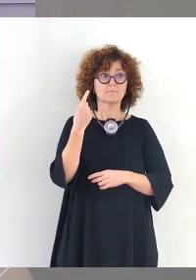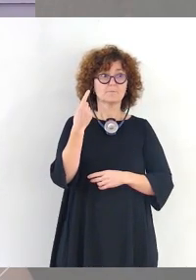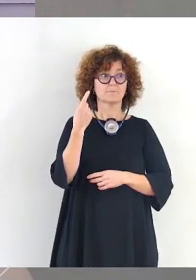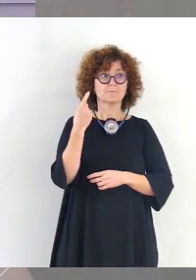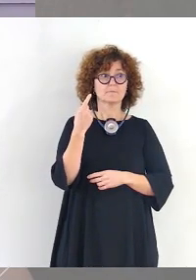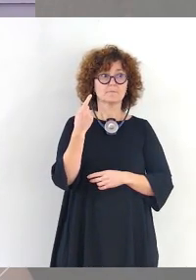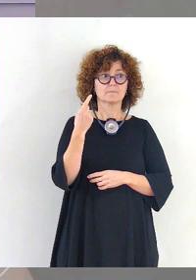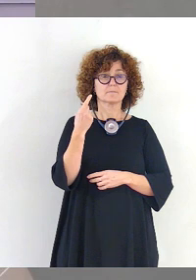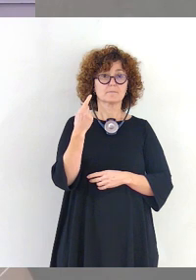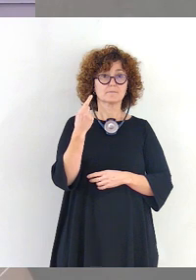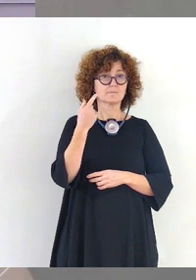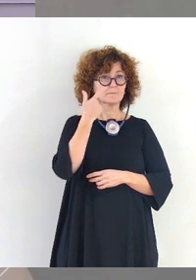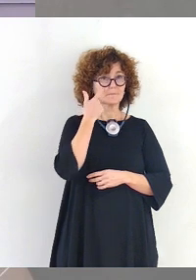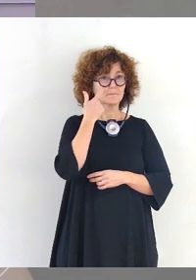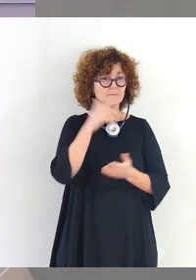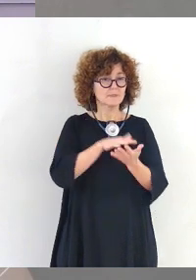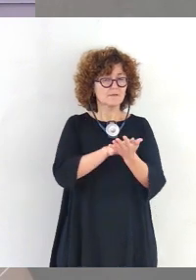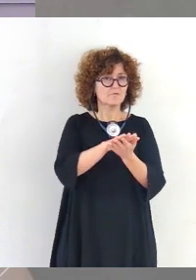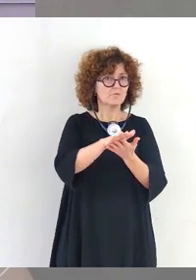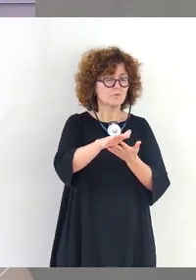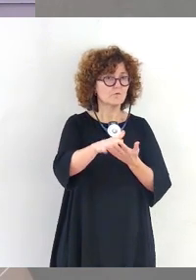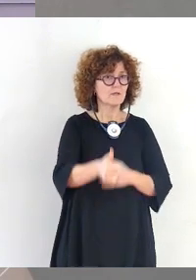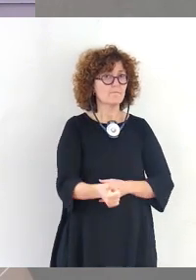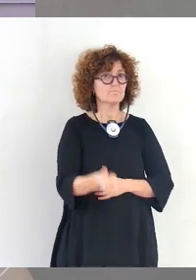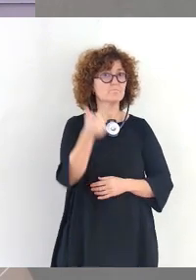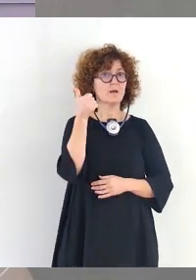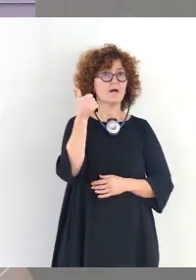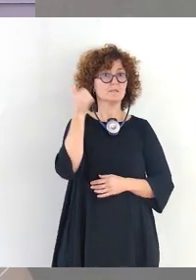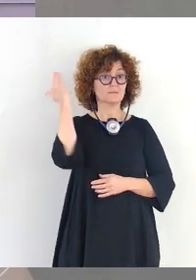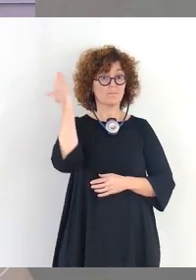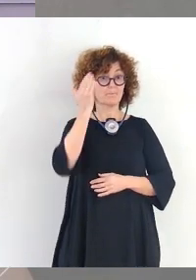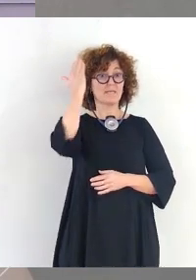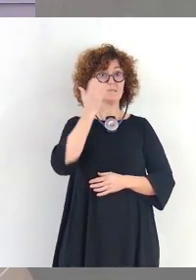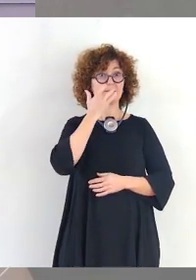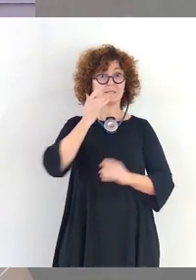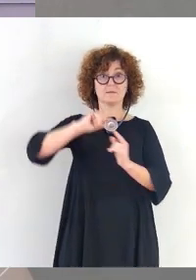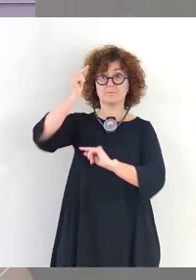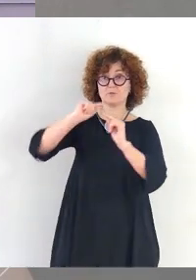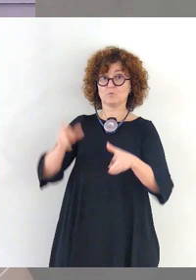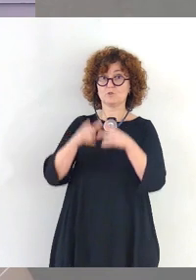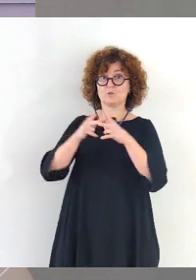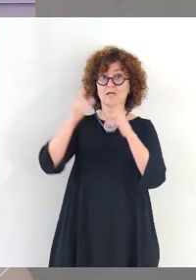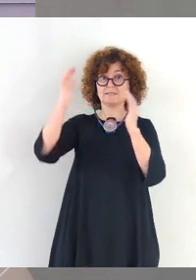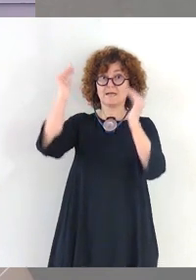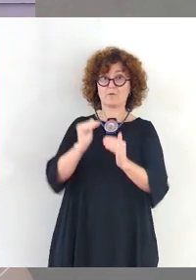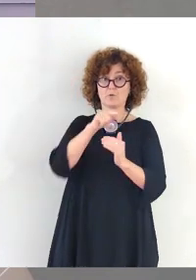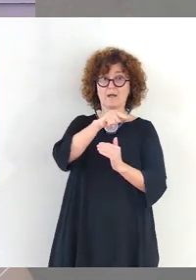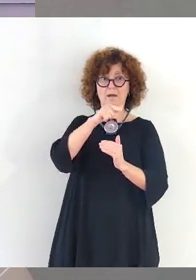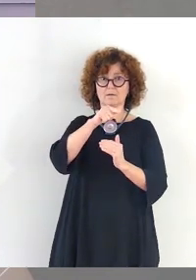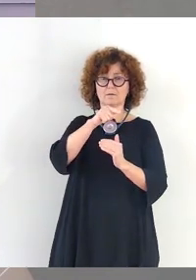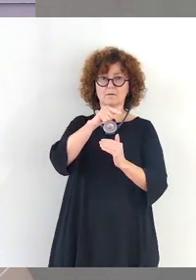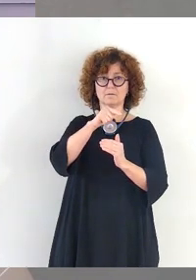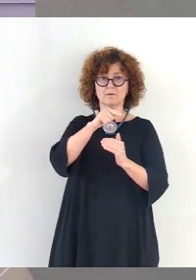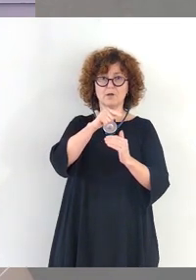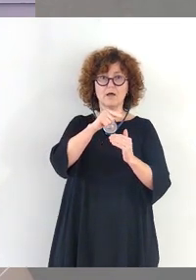se van a ver más impactadas en cuando se reduzca el presupuesto social esto es una cosa importante la